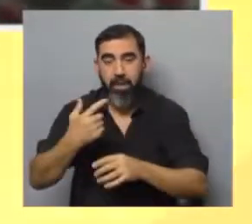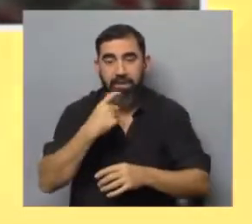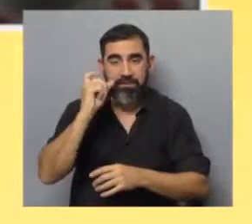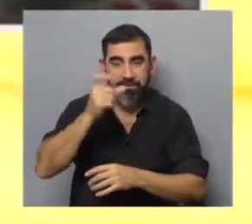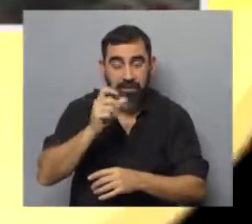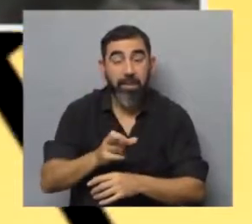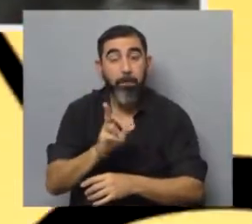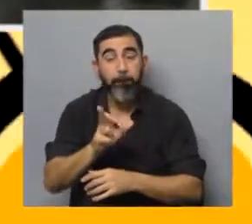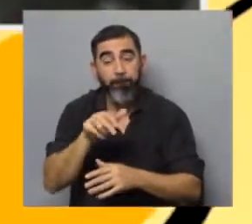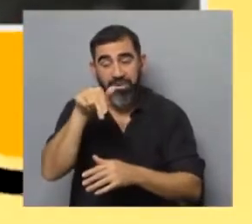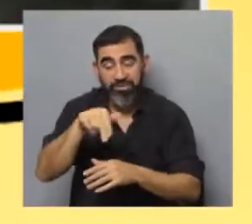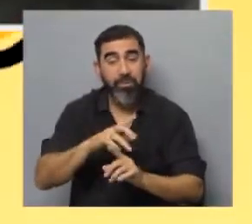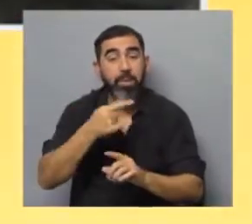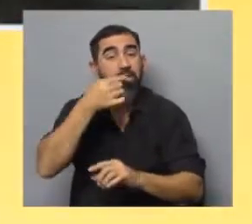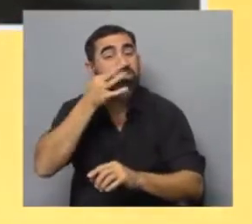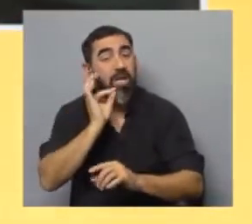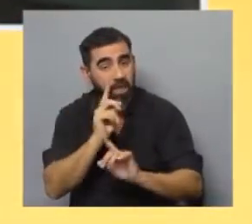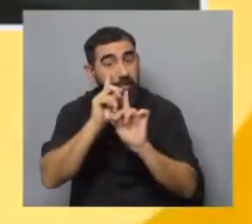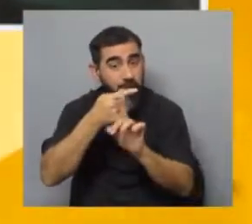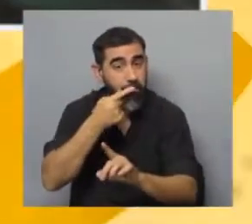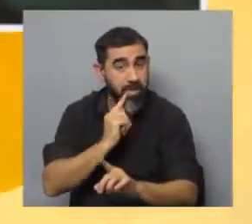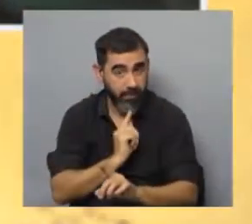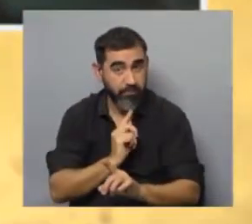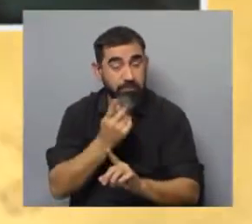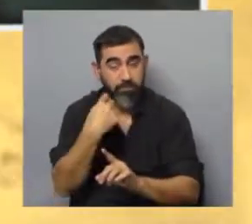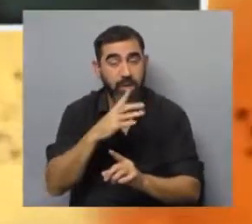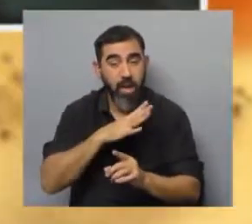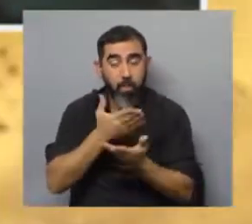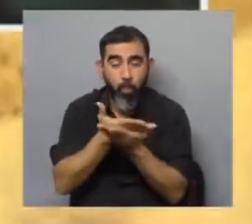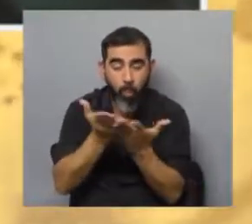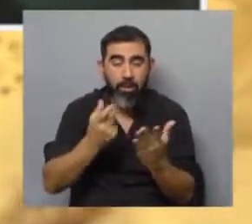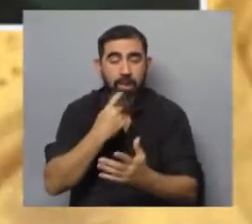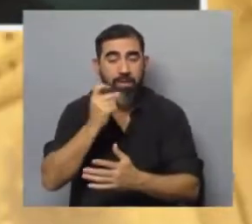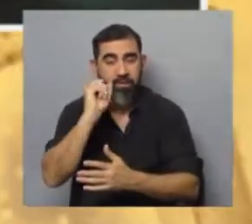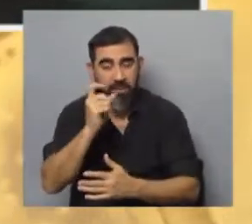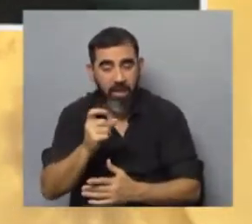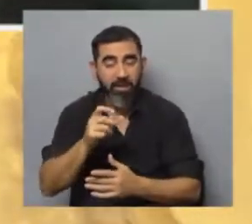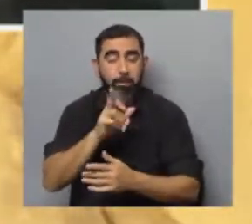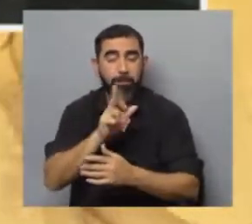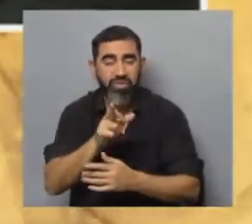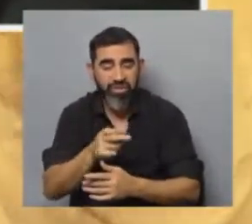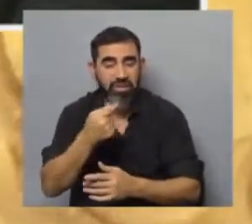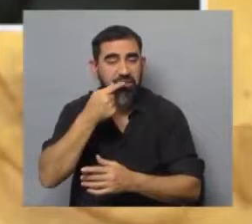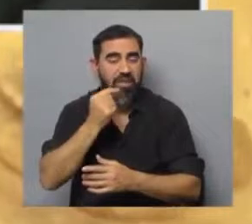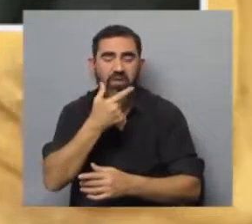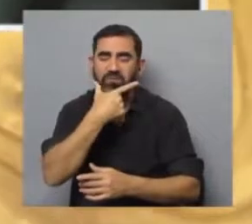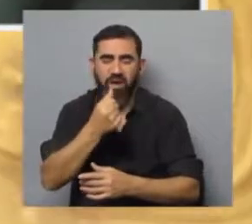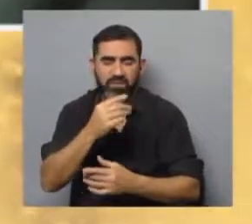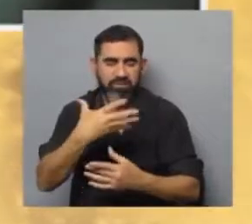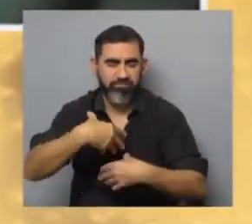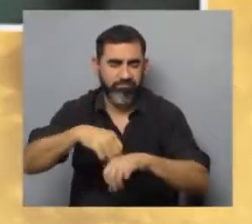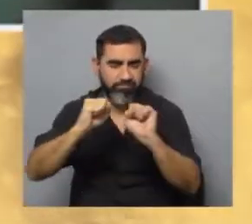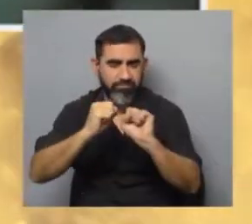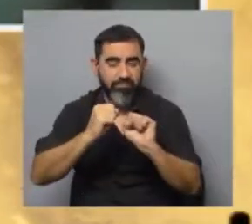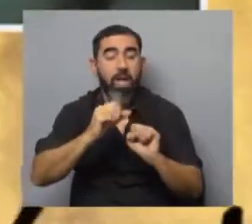la orina, y en la saliva incluso. Y entonces, a partir de muestras de sangre, de orina, de saliva, que son fáciles de obtener, y como